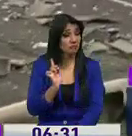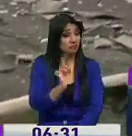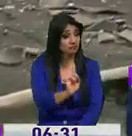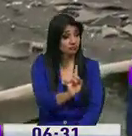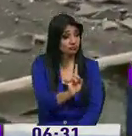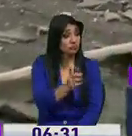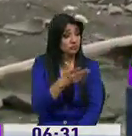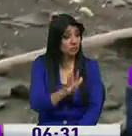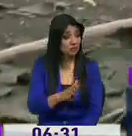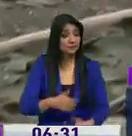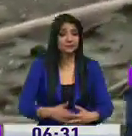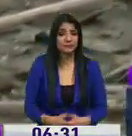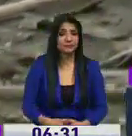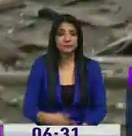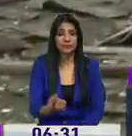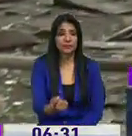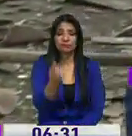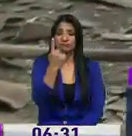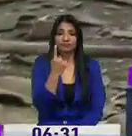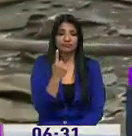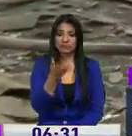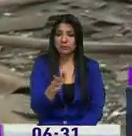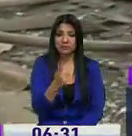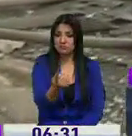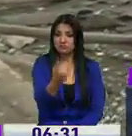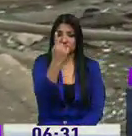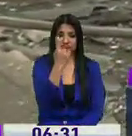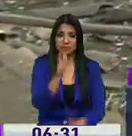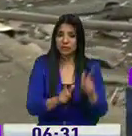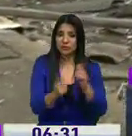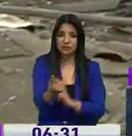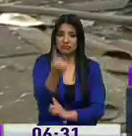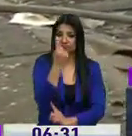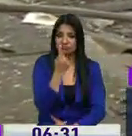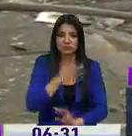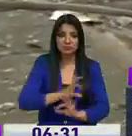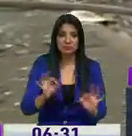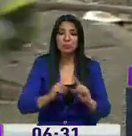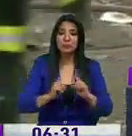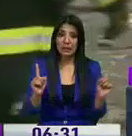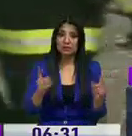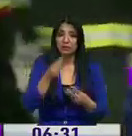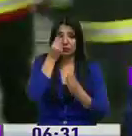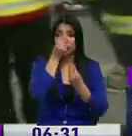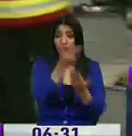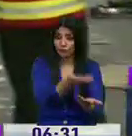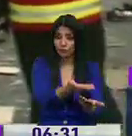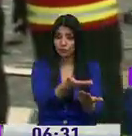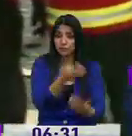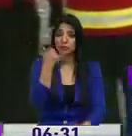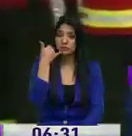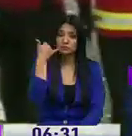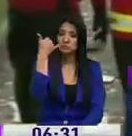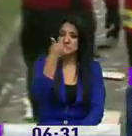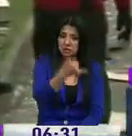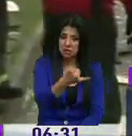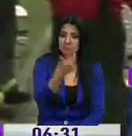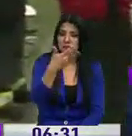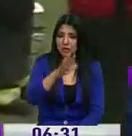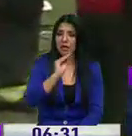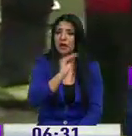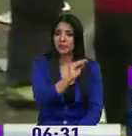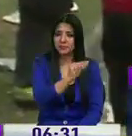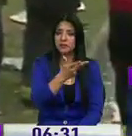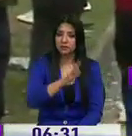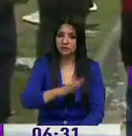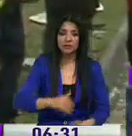ellos al momento todavía no se acercan las personas al sitio pero ya están siendo informadas por los por las entidades correspondientes